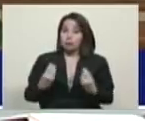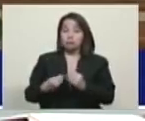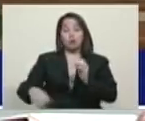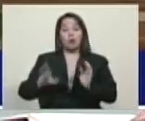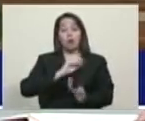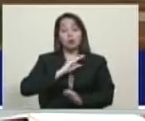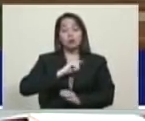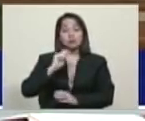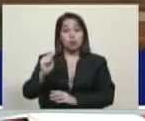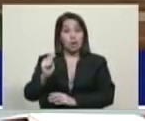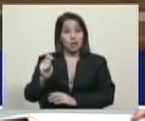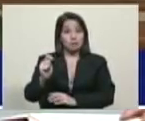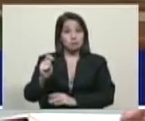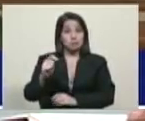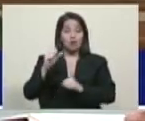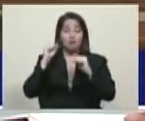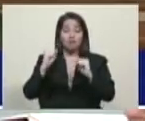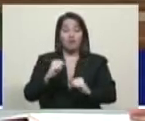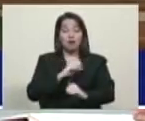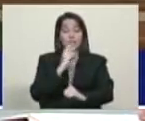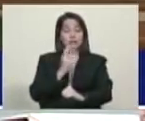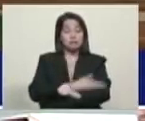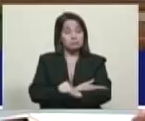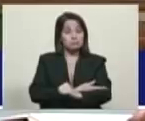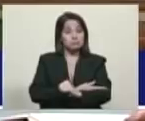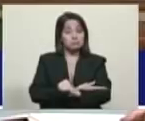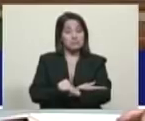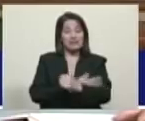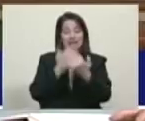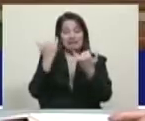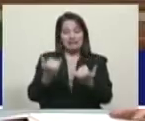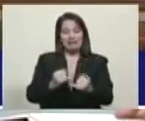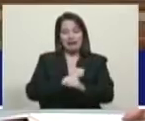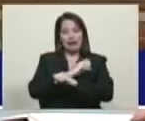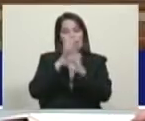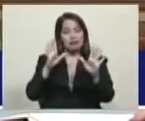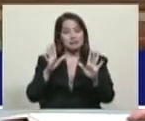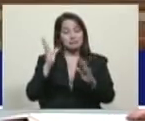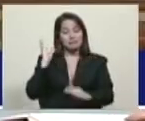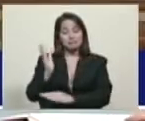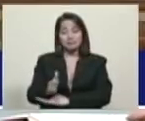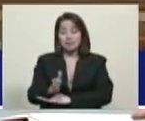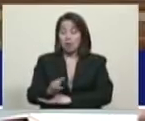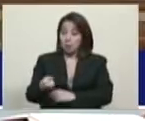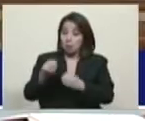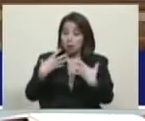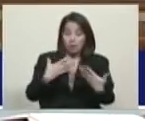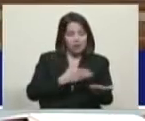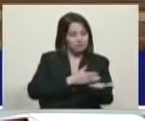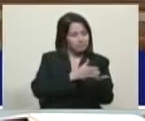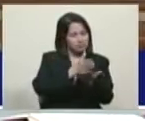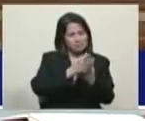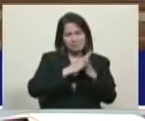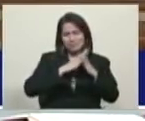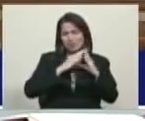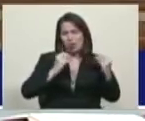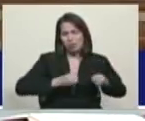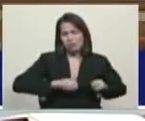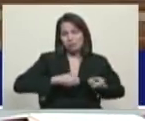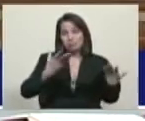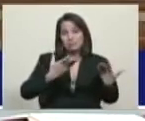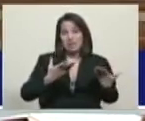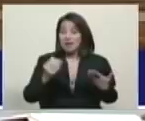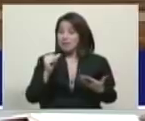constitucionales, férreas y definitivas. Por las buenas, todo. Por las